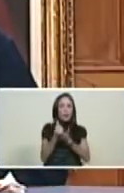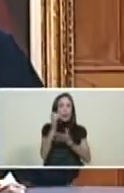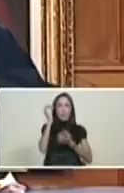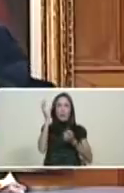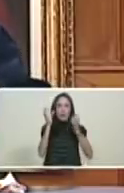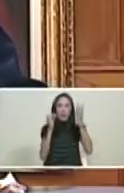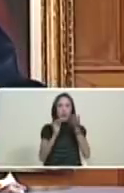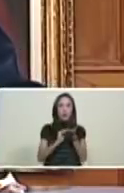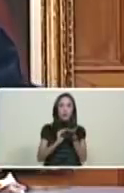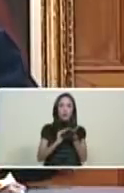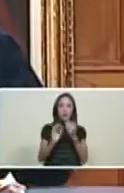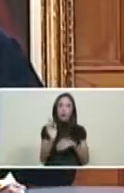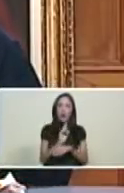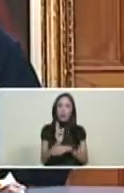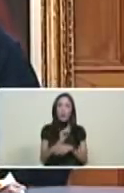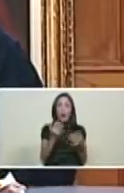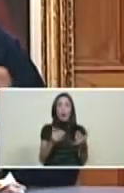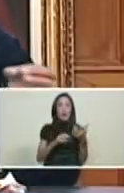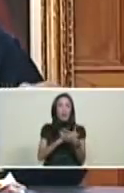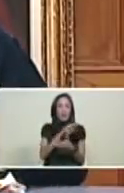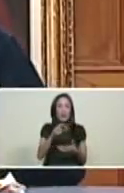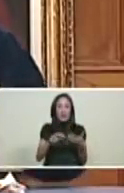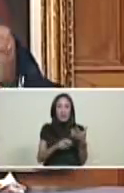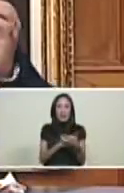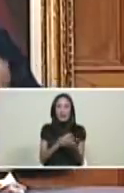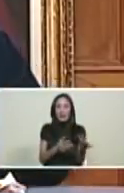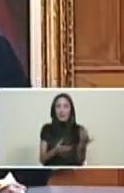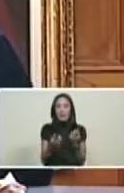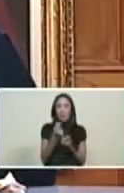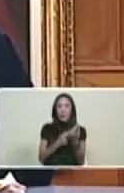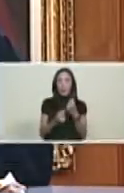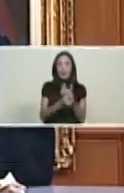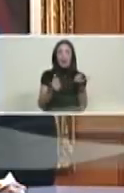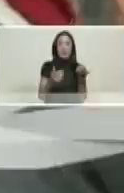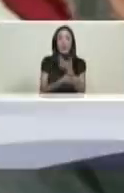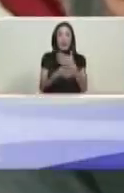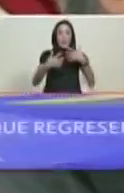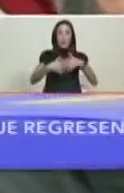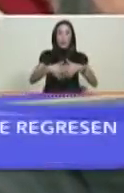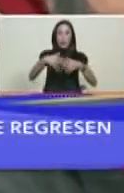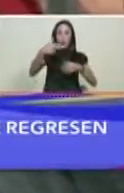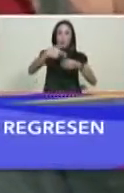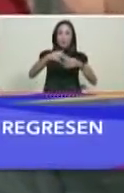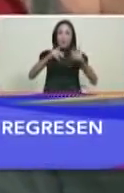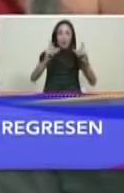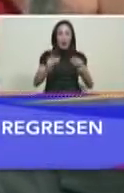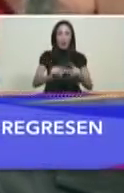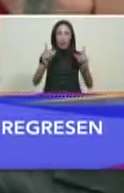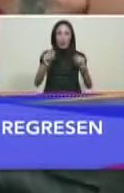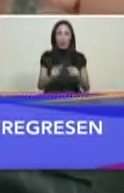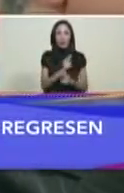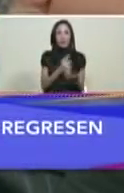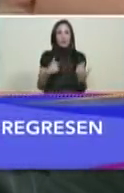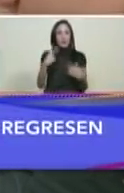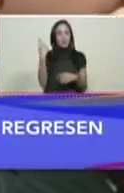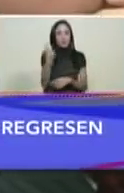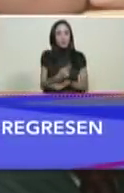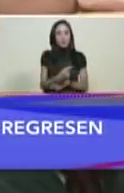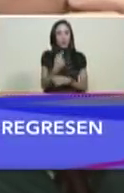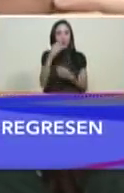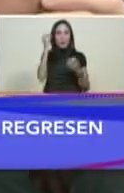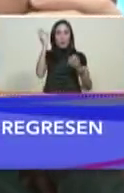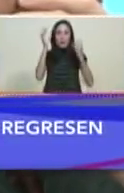toda esta situación de guerra económica nacional internacional de caída del petróleo de sus ingresos nos obligó a ser